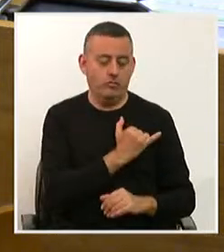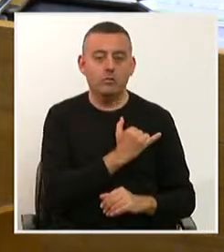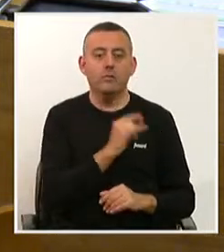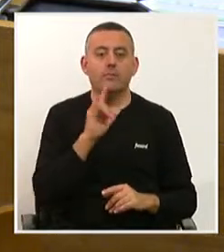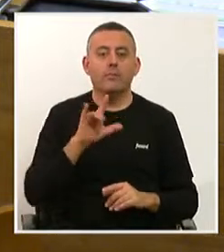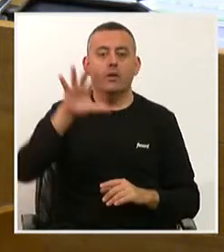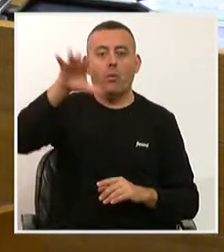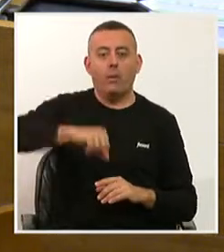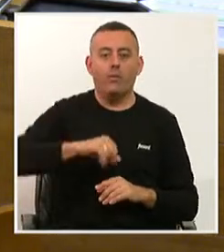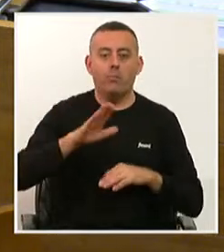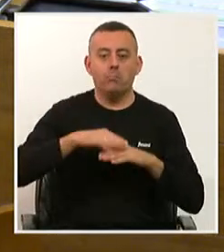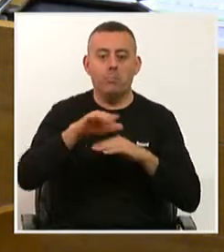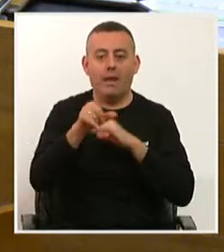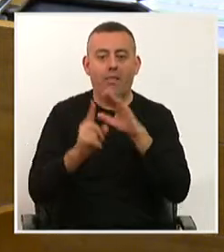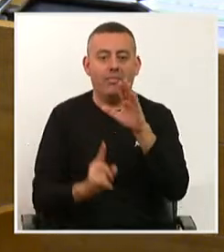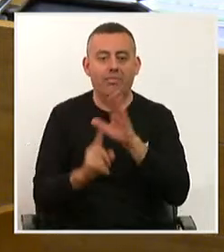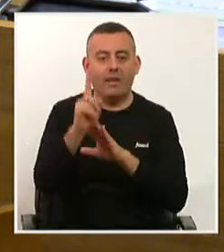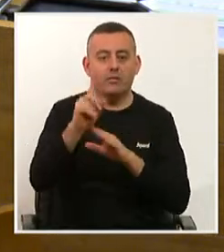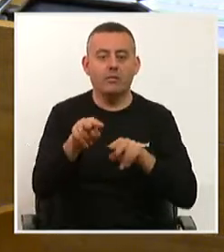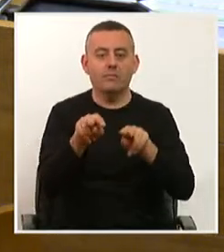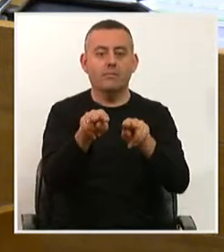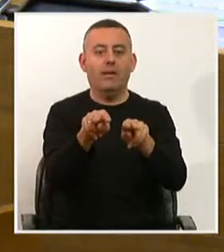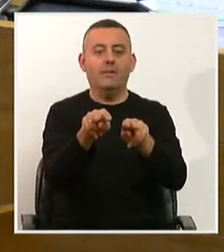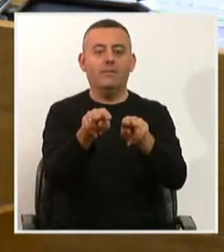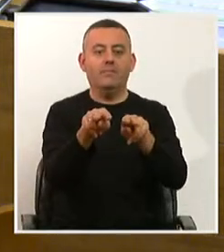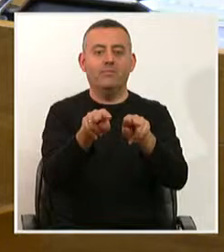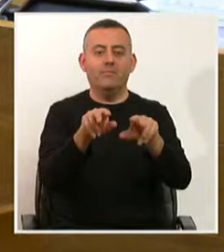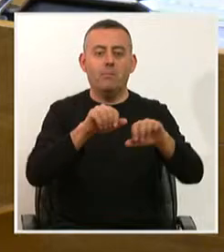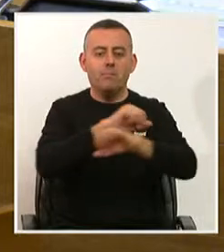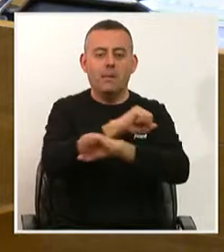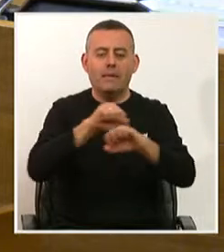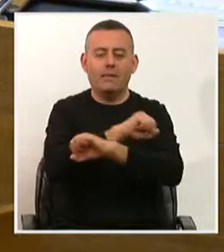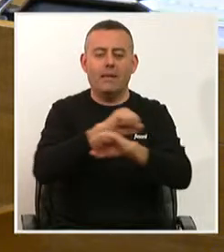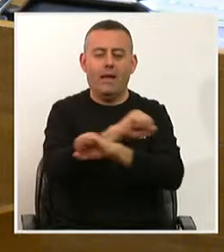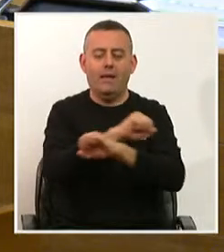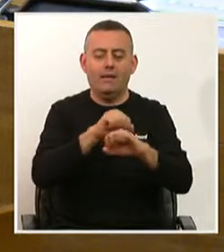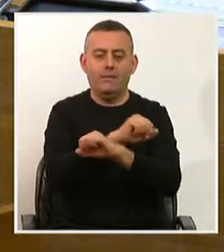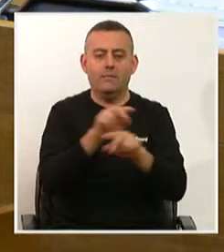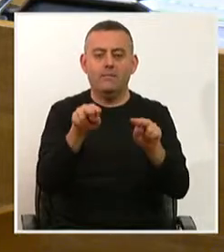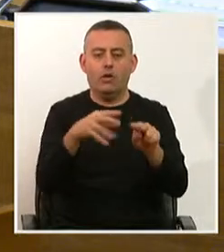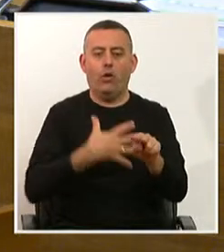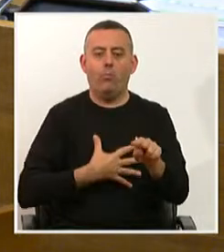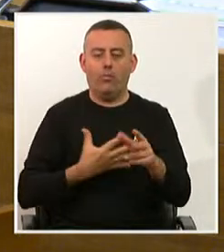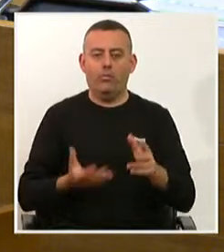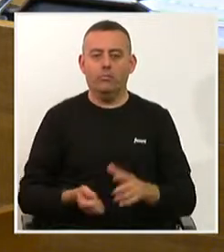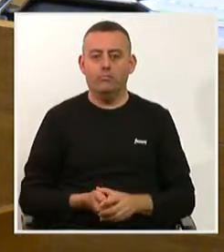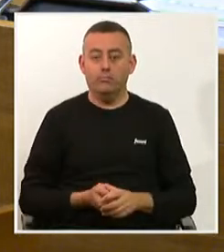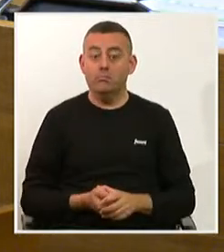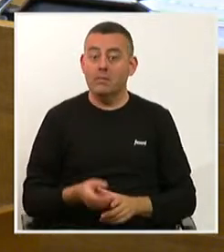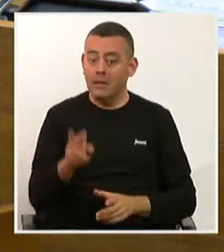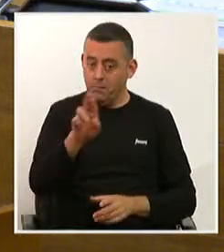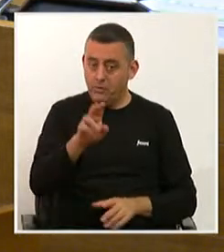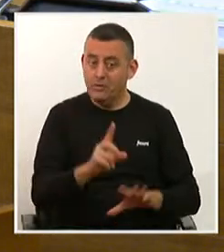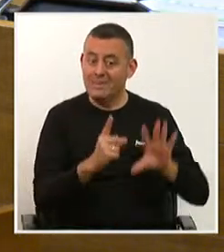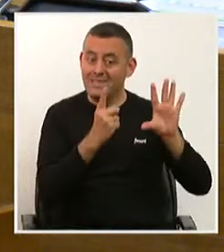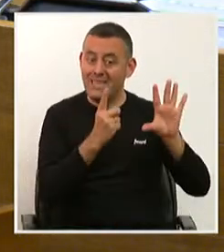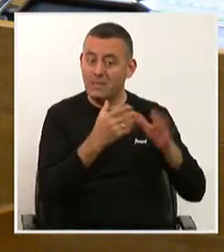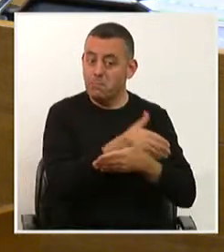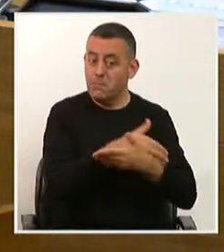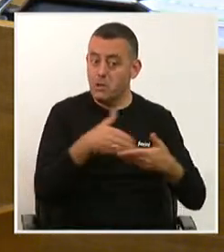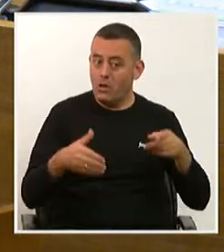de traídos quitados de la partida de compra de vivienda para que otros el gobierno valenciano